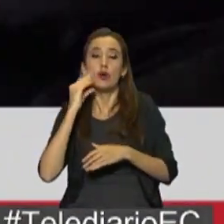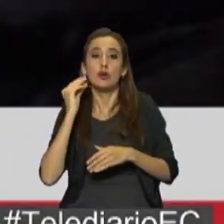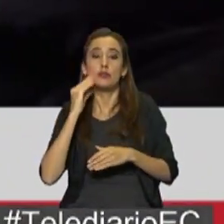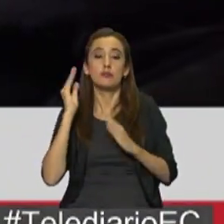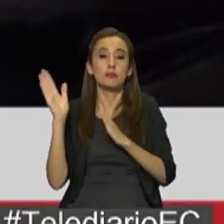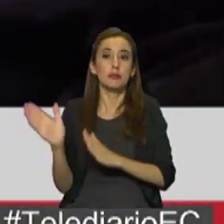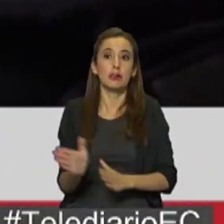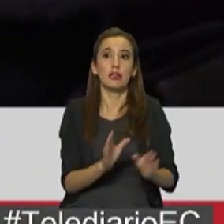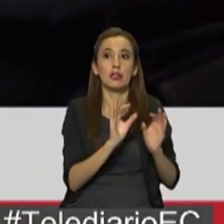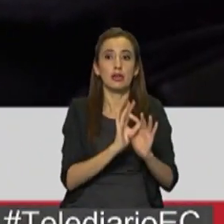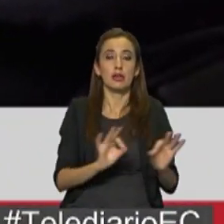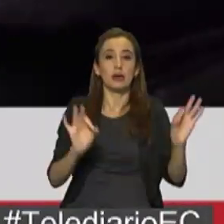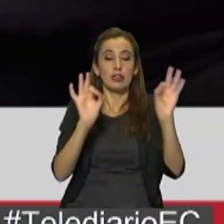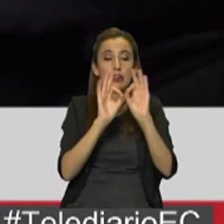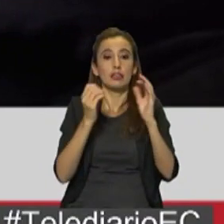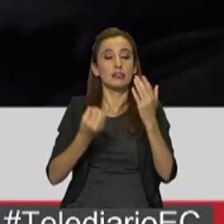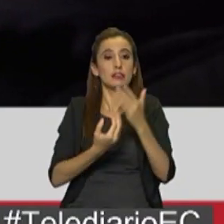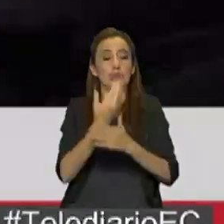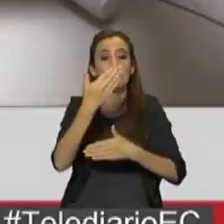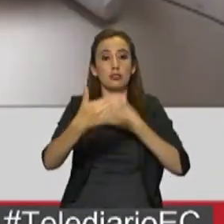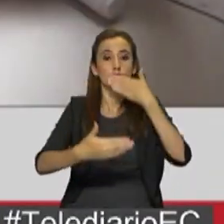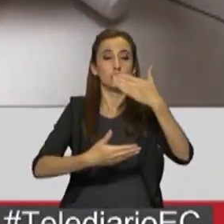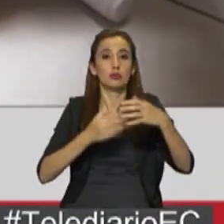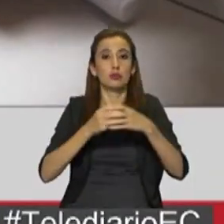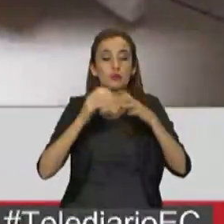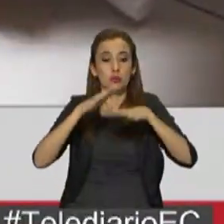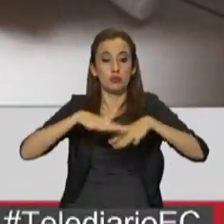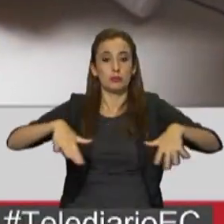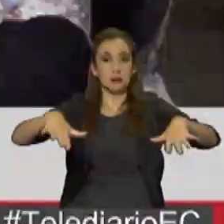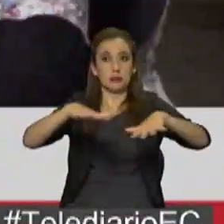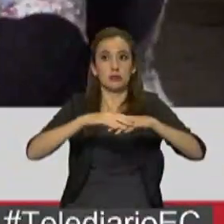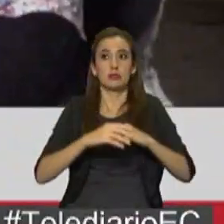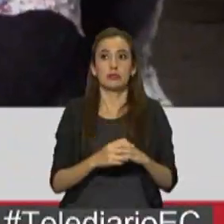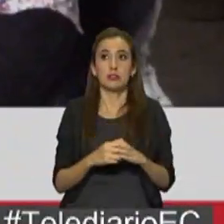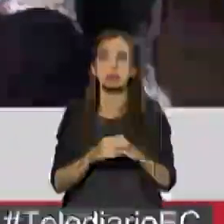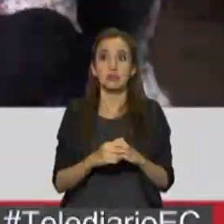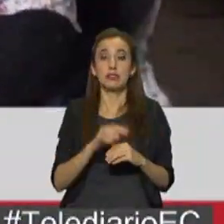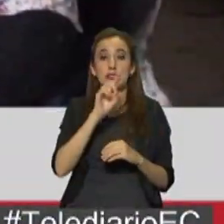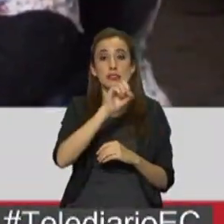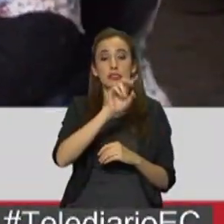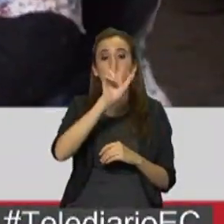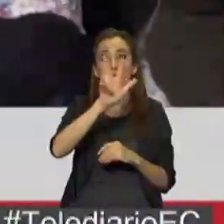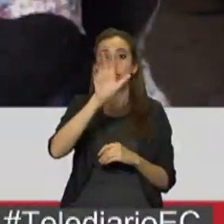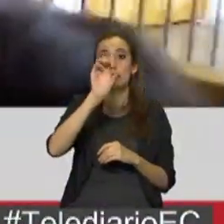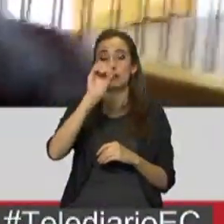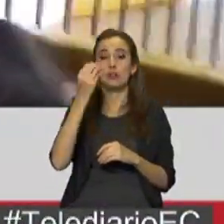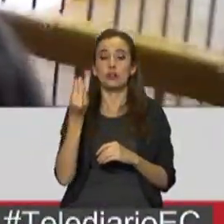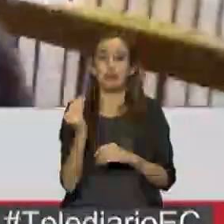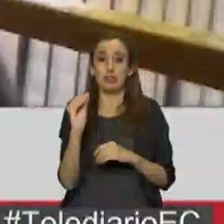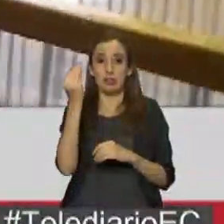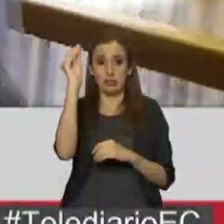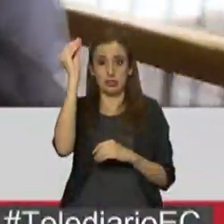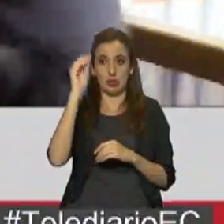todo atrás para buscar nuevos aires en un país que no es el suyo 130 jóvenes cuyas edades varían entre los 15 a 30 años